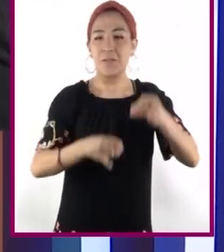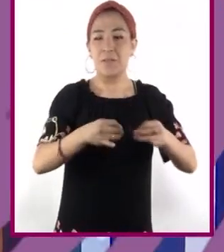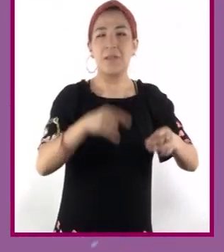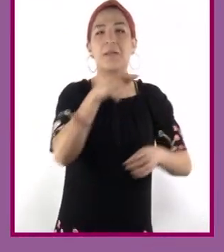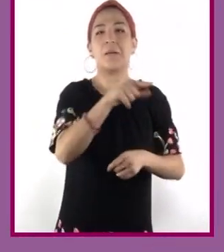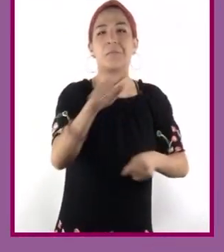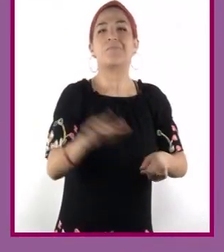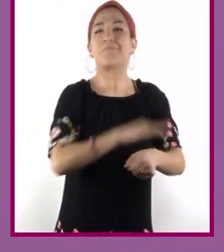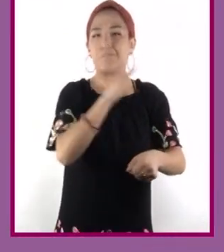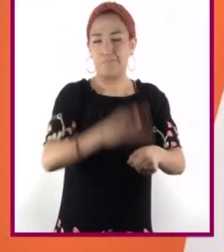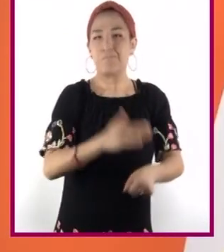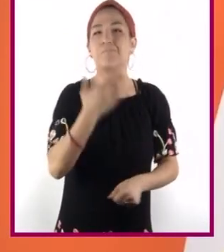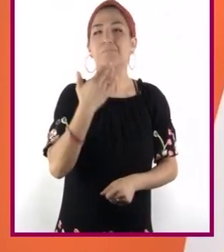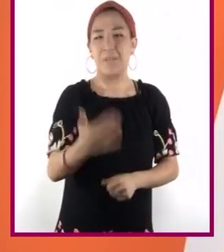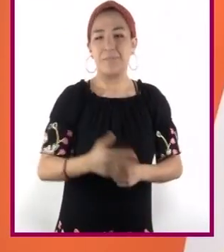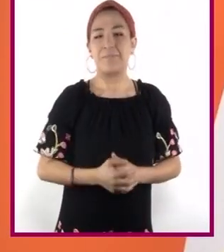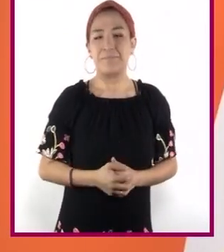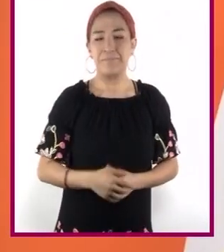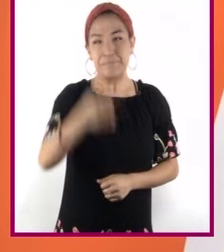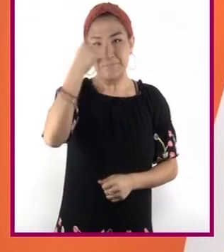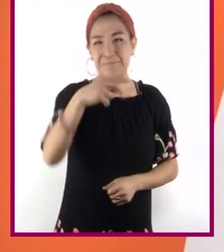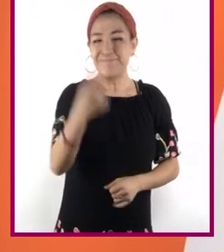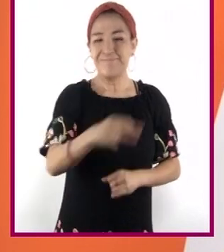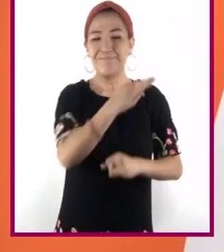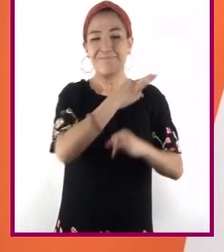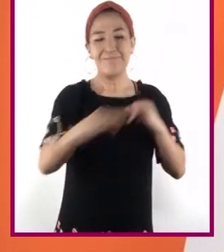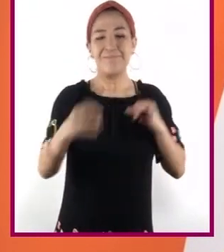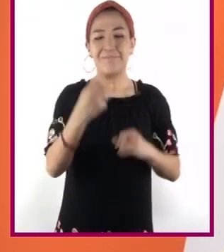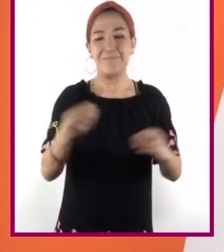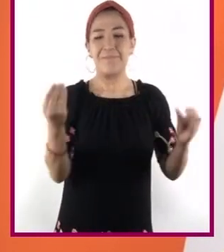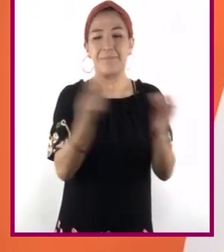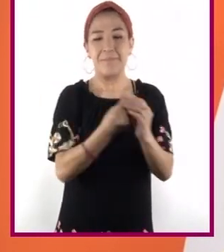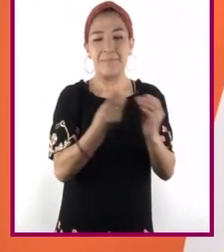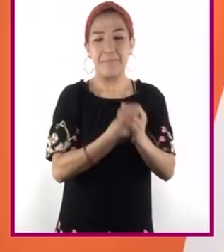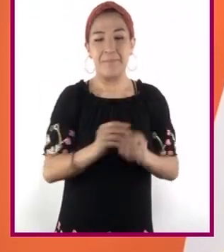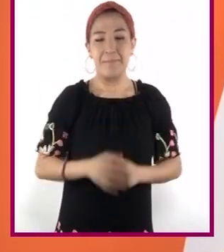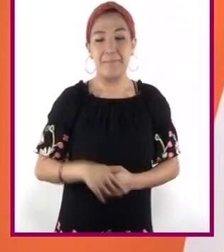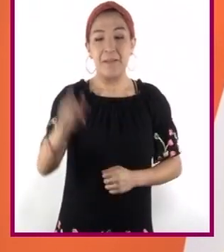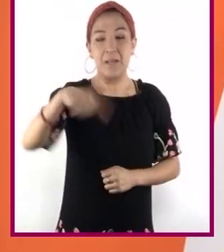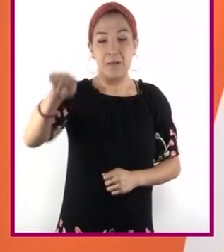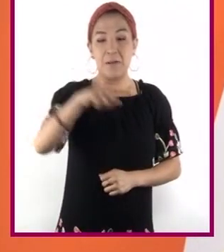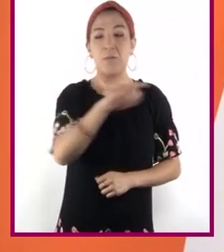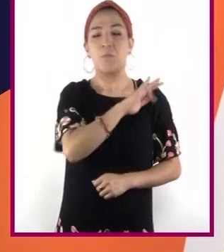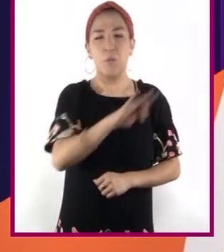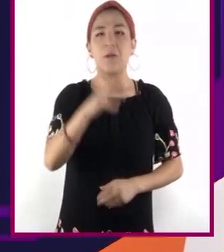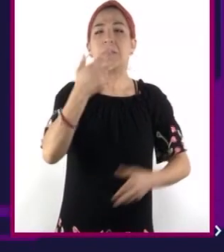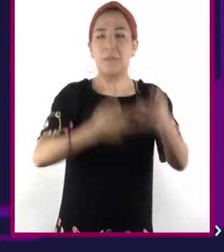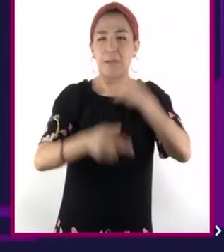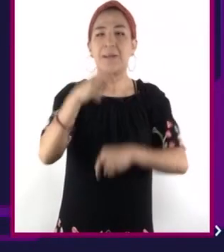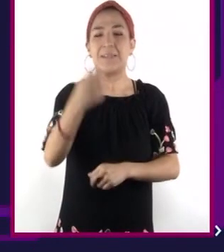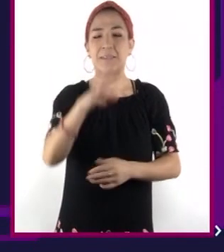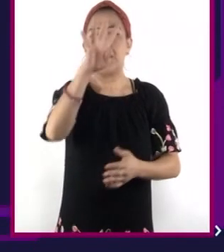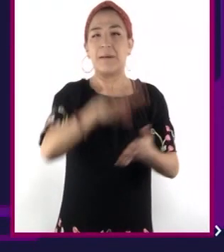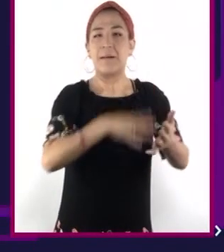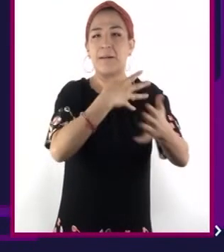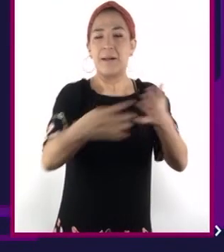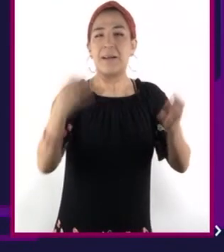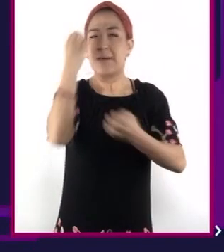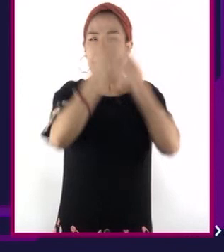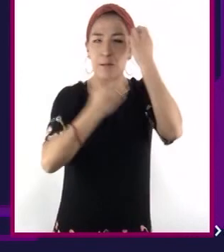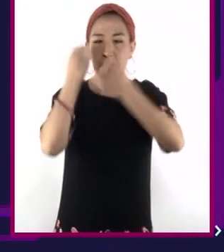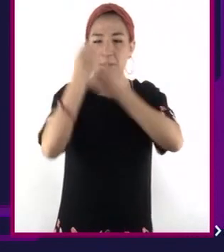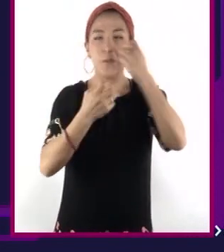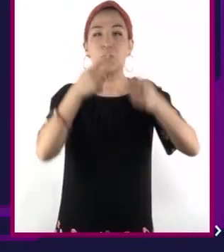más preciso. Para finalizar esta sesión, en casa pueden regresar a la tabla de evaluación